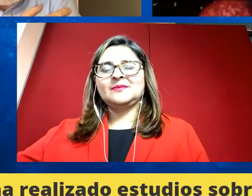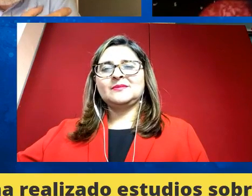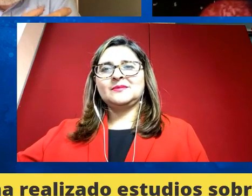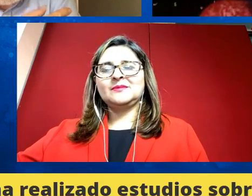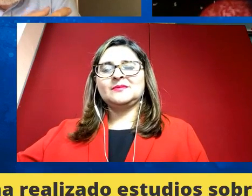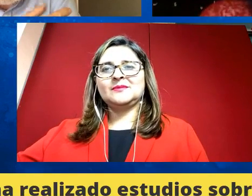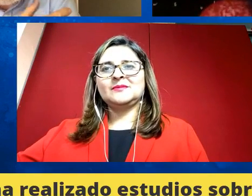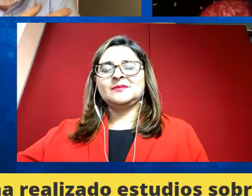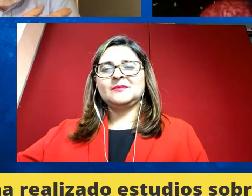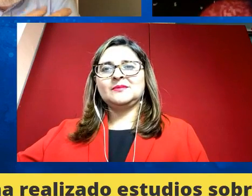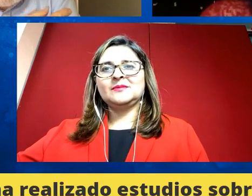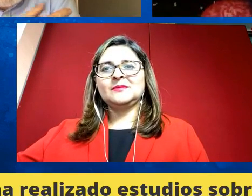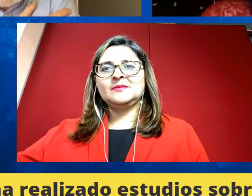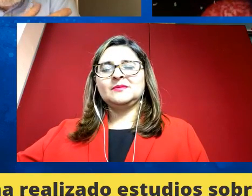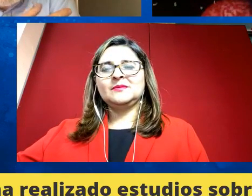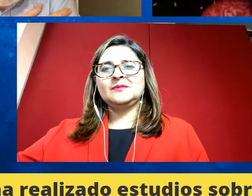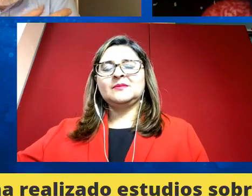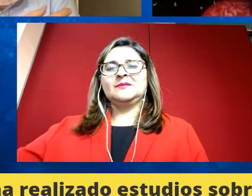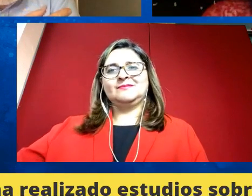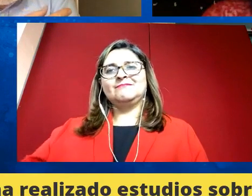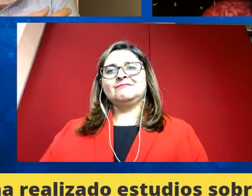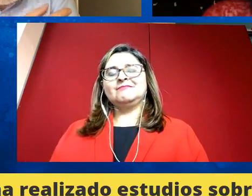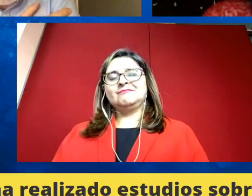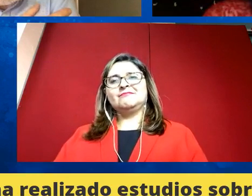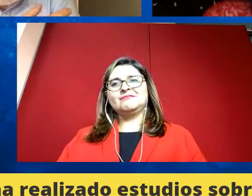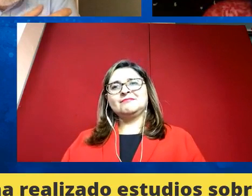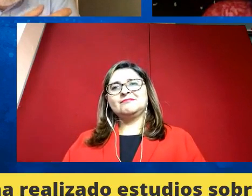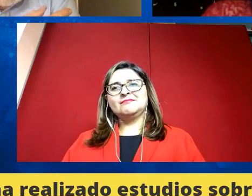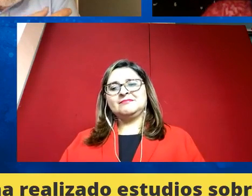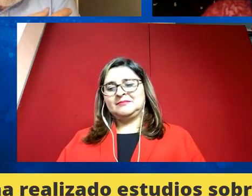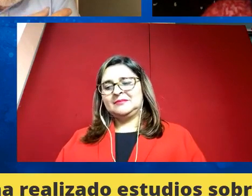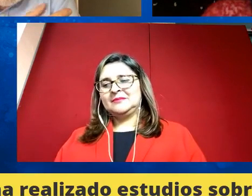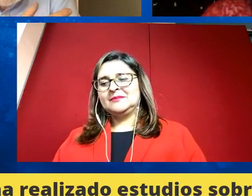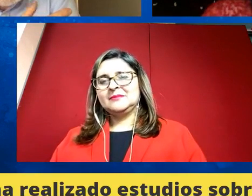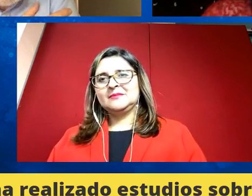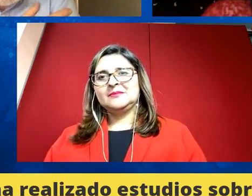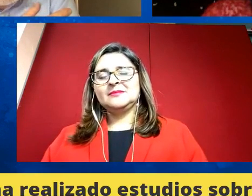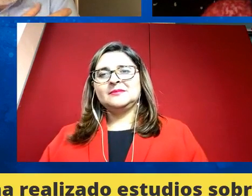Creo que nuestra educación carece mucho de ese aspecto,